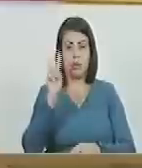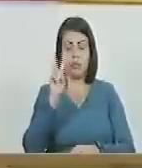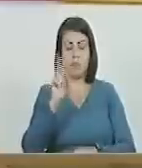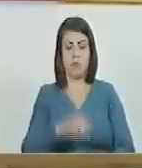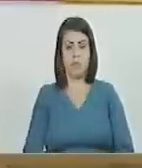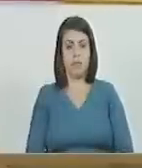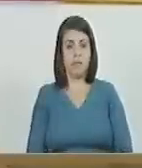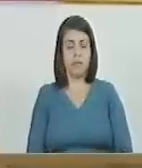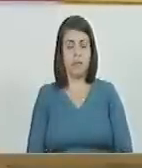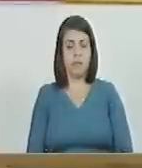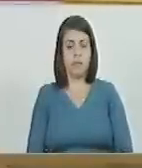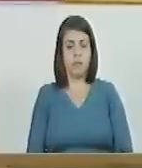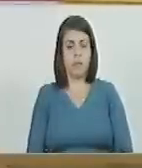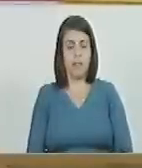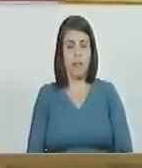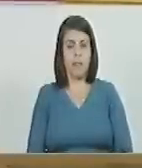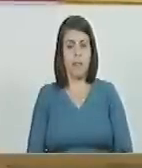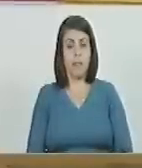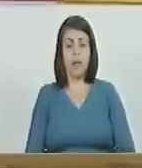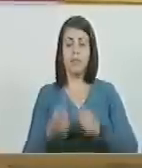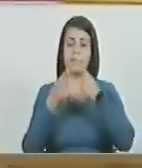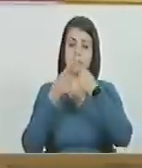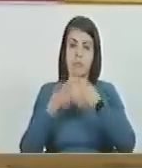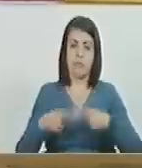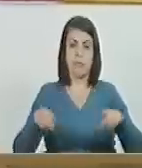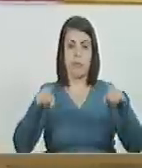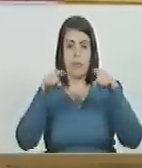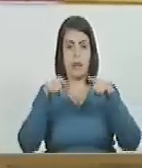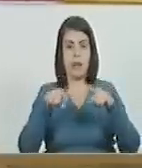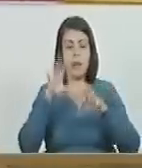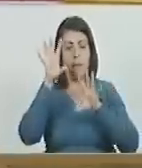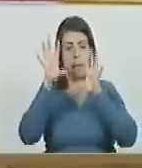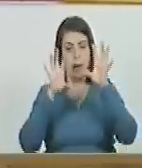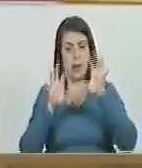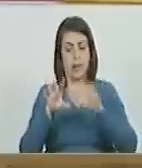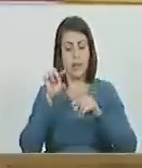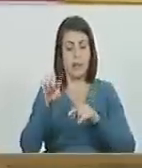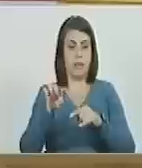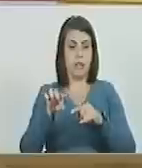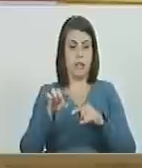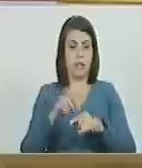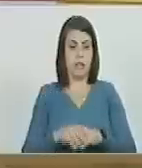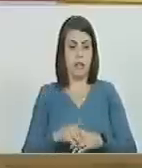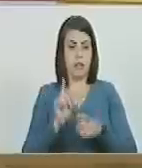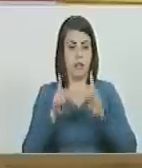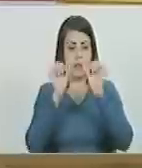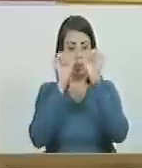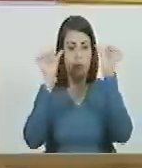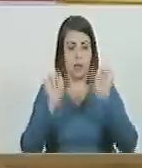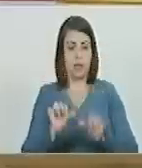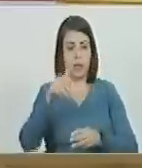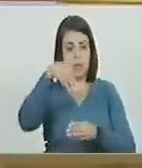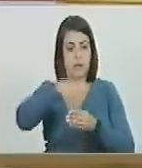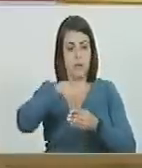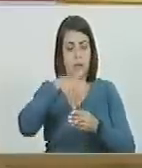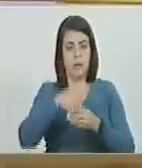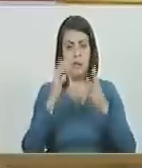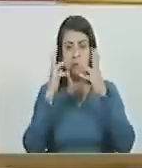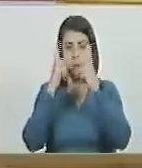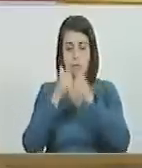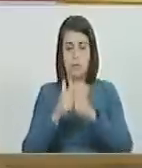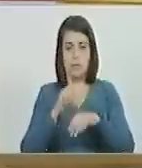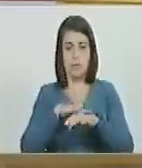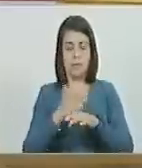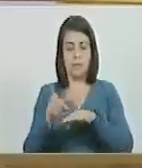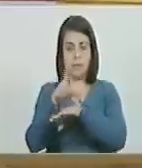Bolivariana de Venezuela. A diferencia de países donde los sistemas electorales son administrados